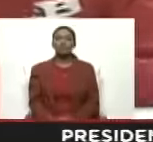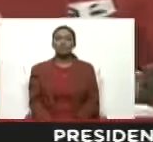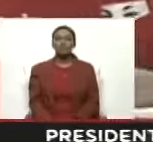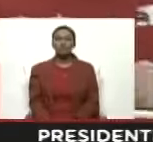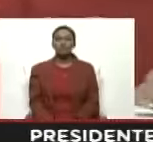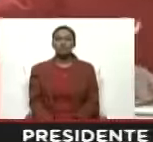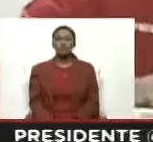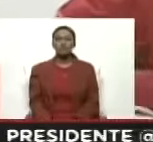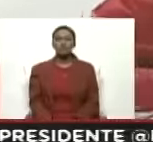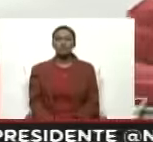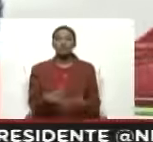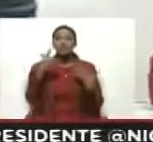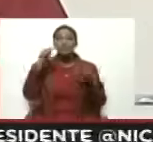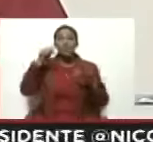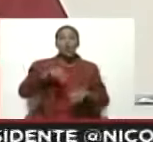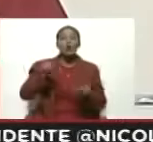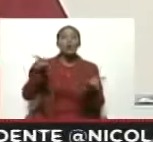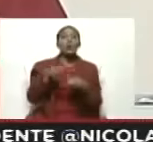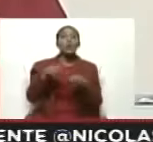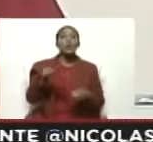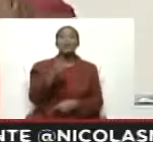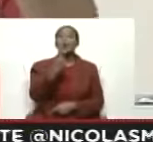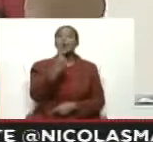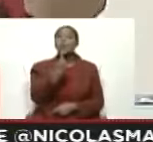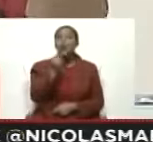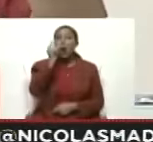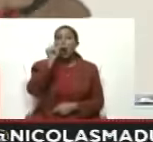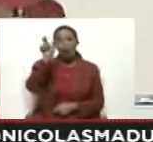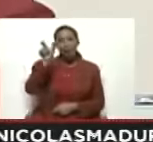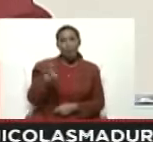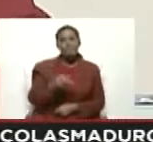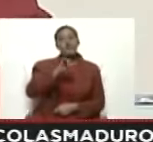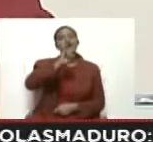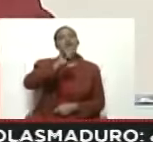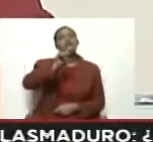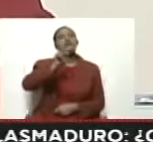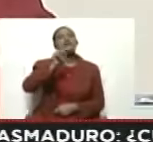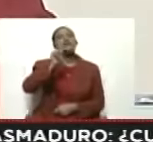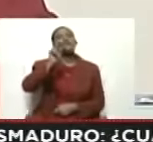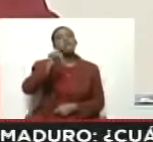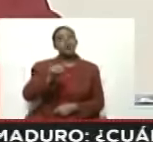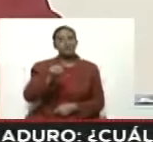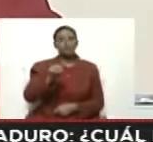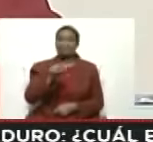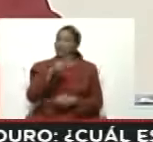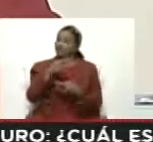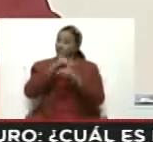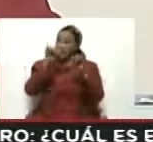Por cierto, hoy está cumpliendo años Iván Pernilla. ¿Dónde está Iván Pernilla? Por ahí está, está cumpliendo años. Feliz cumpleaños, Iván.